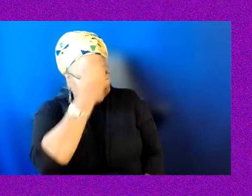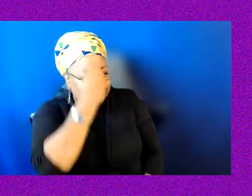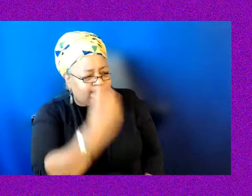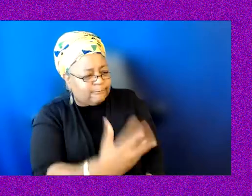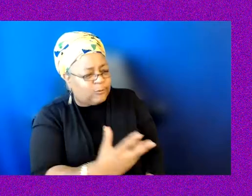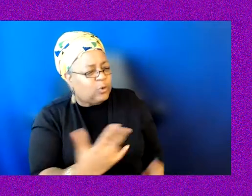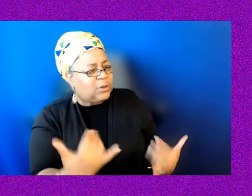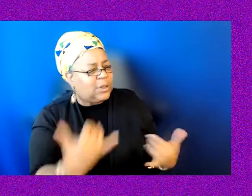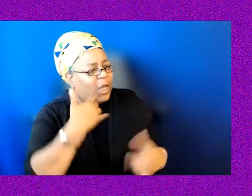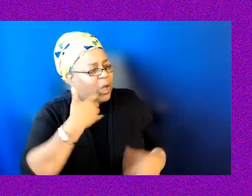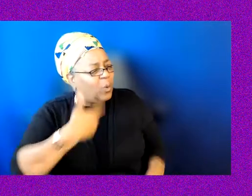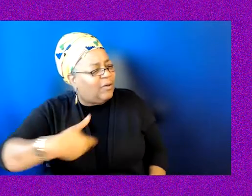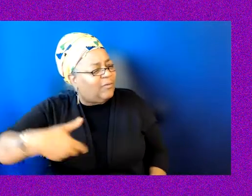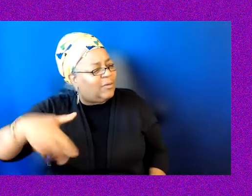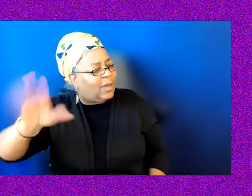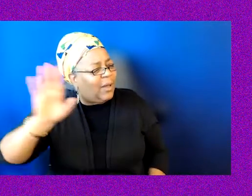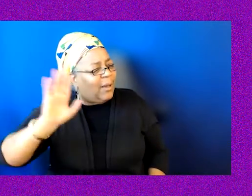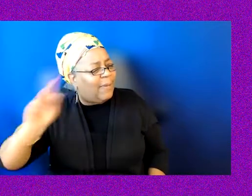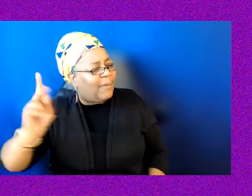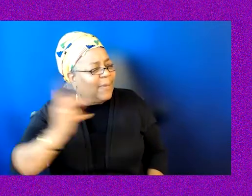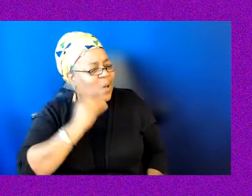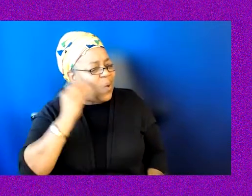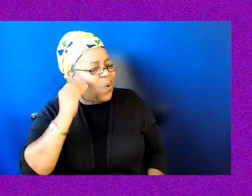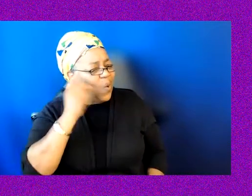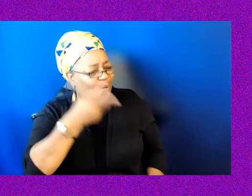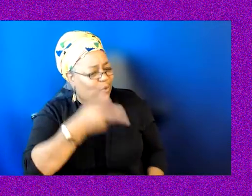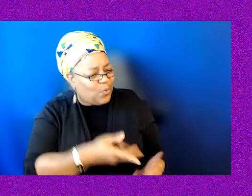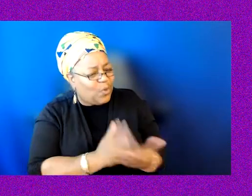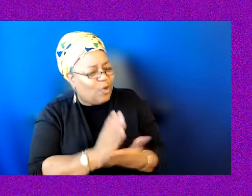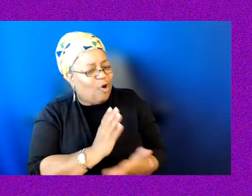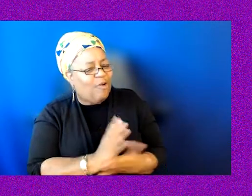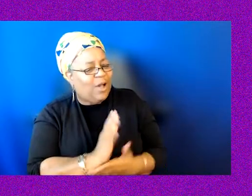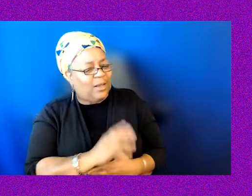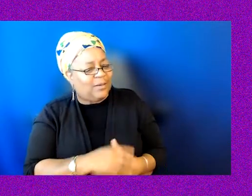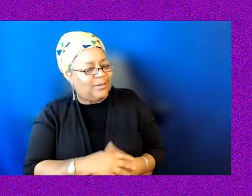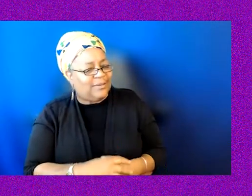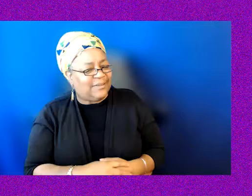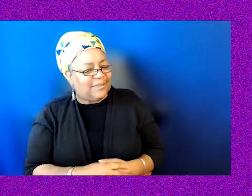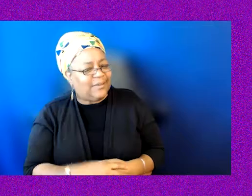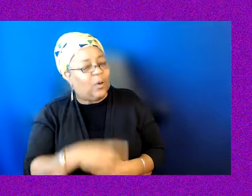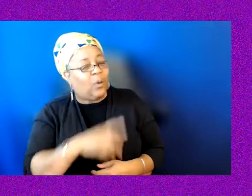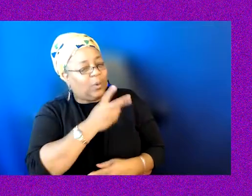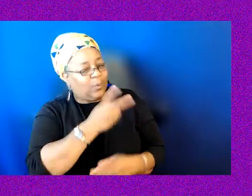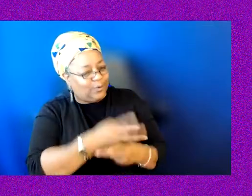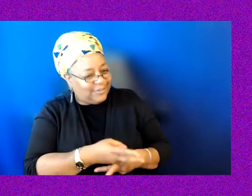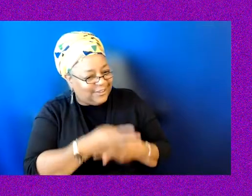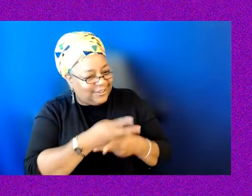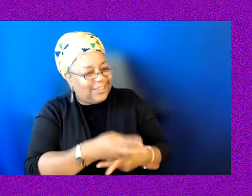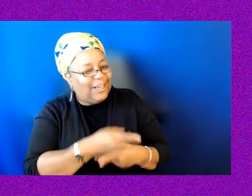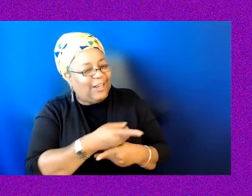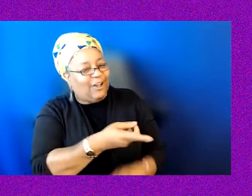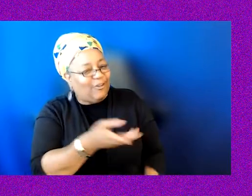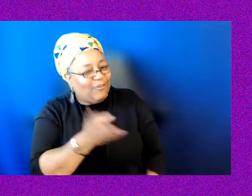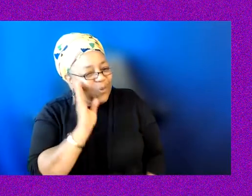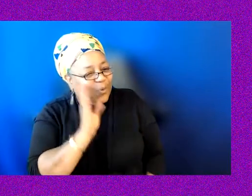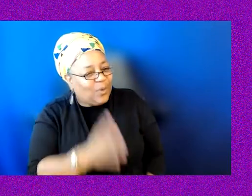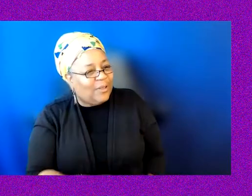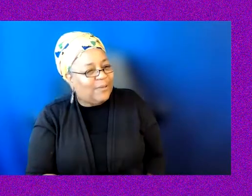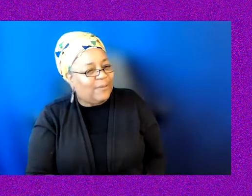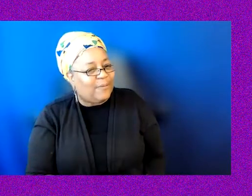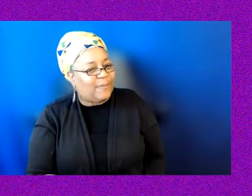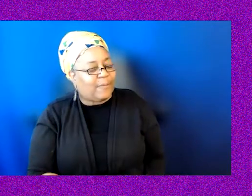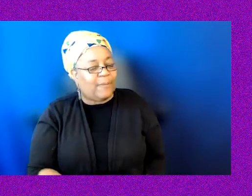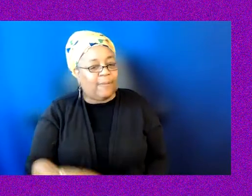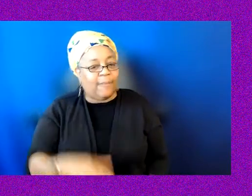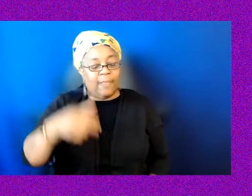Niños, les dijeron, vamos a regresar a casa y van a estar bien. Vamos a cuidarles. Memories remained of their